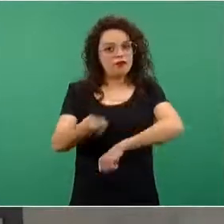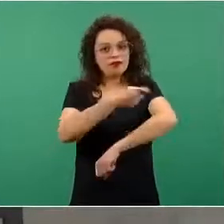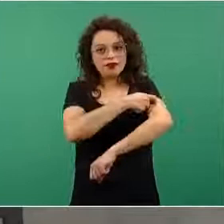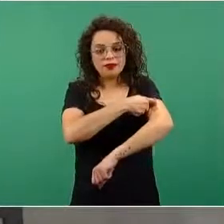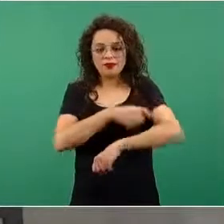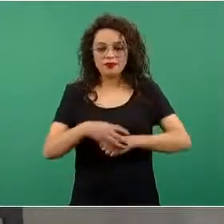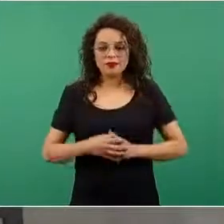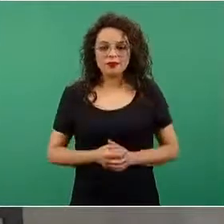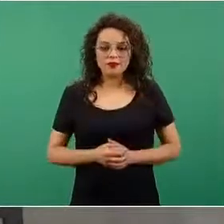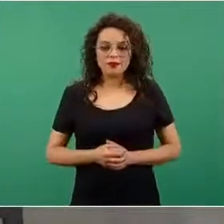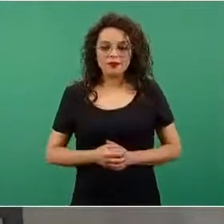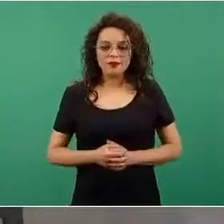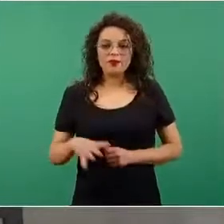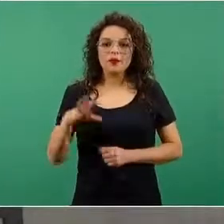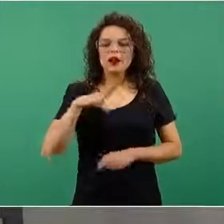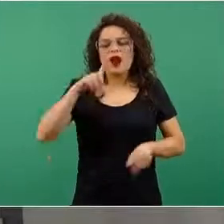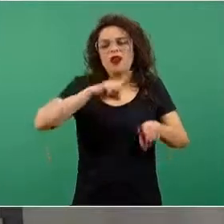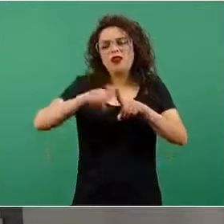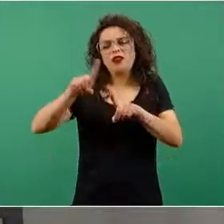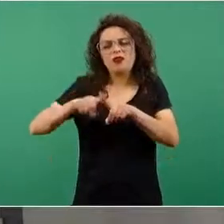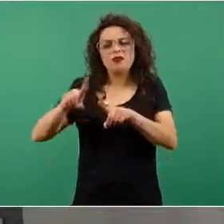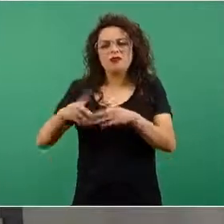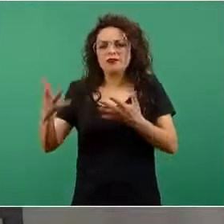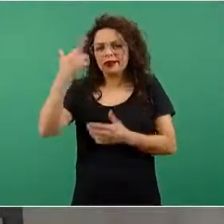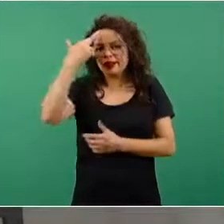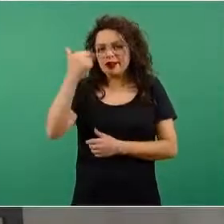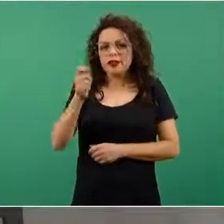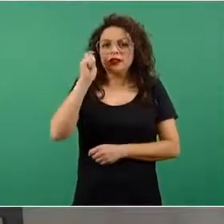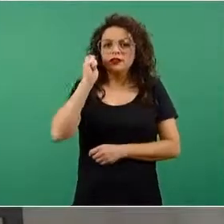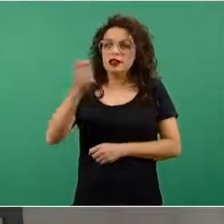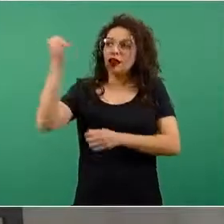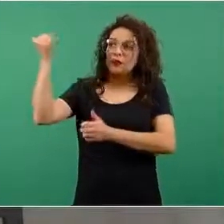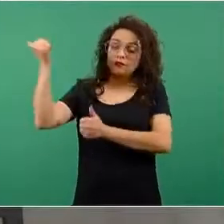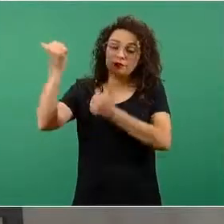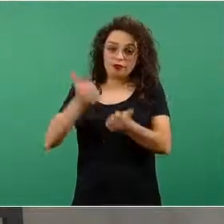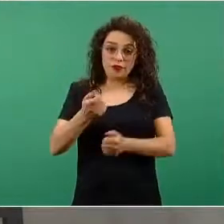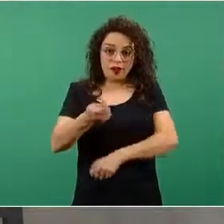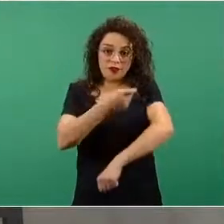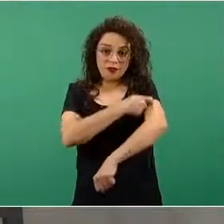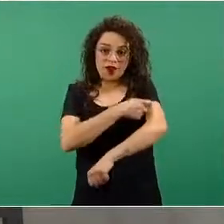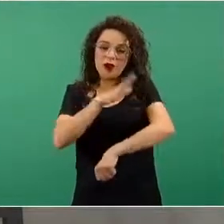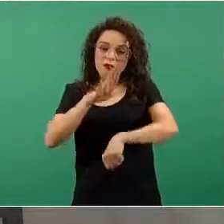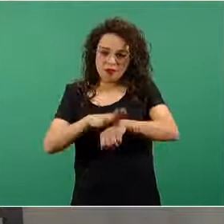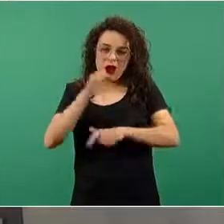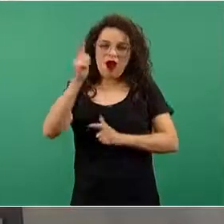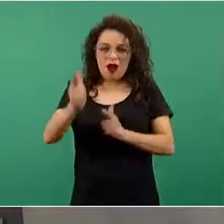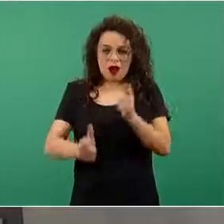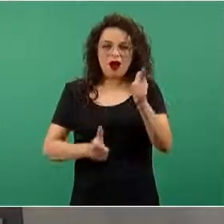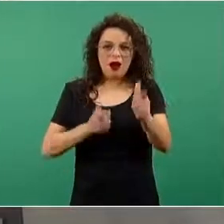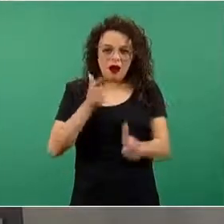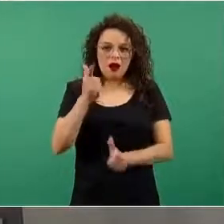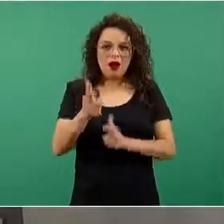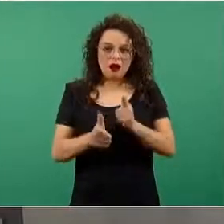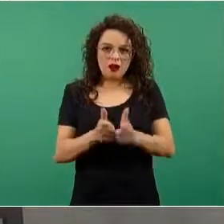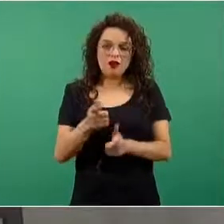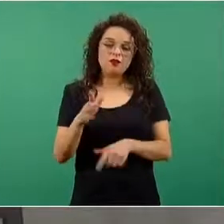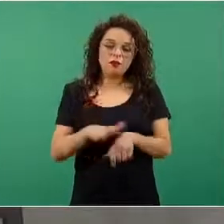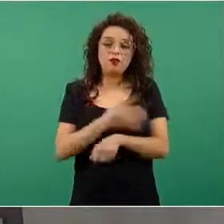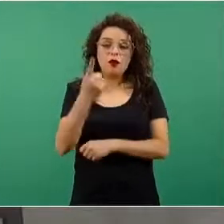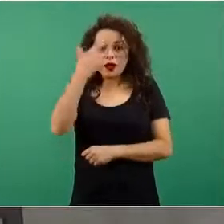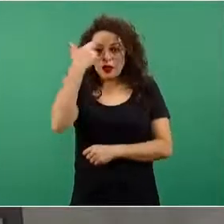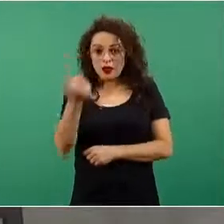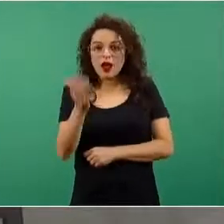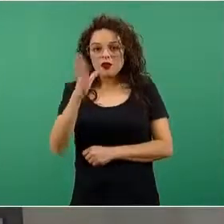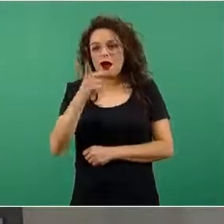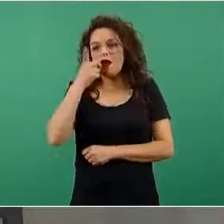que determinan que las vacunas lleguen más lentamente. Como hemos dicho, depende de la producción de